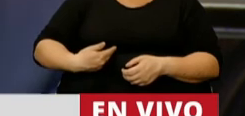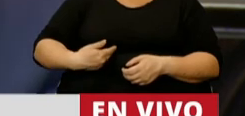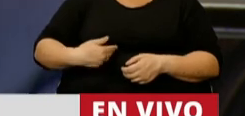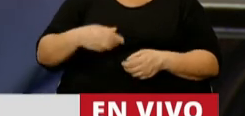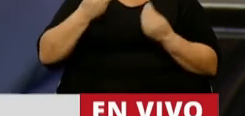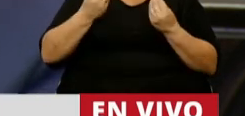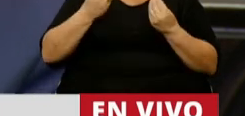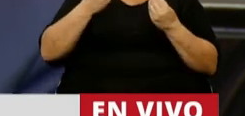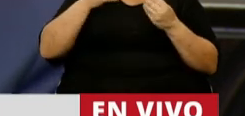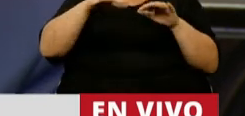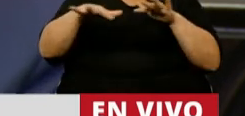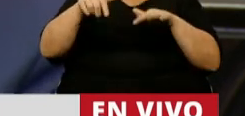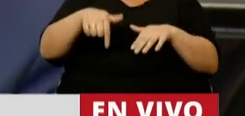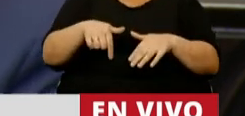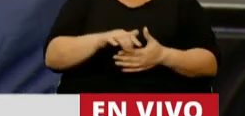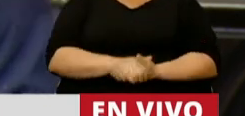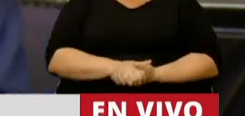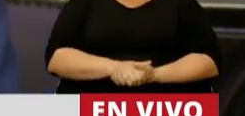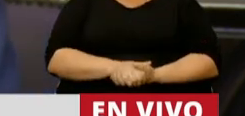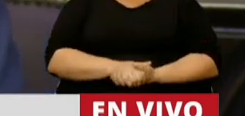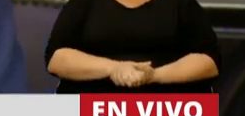el diagnóstico